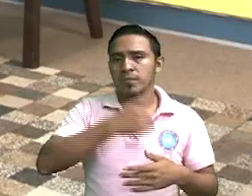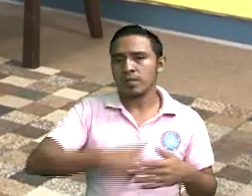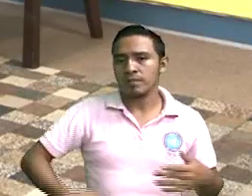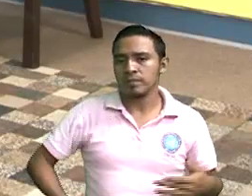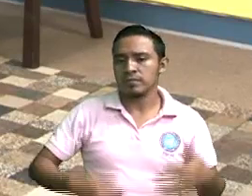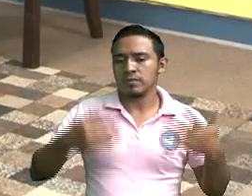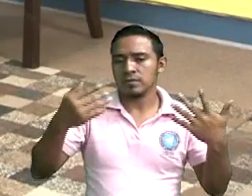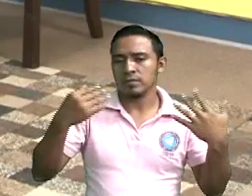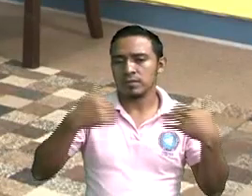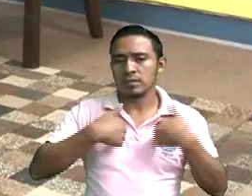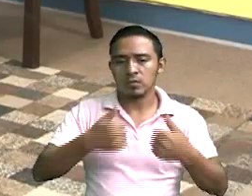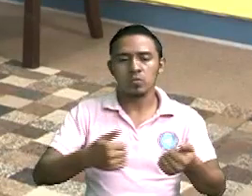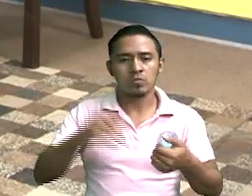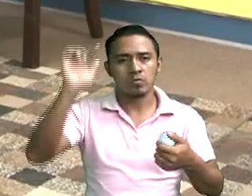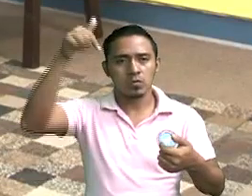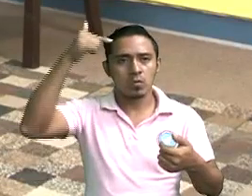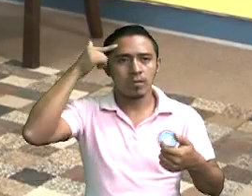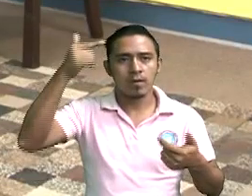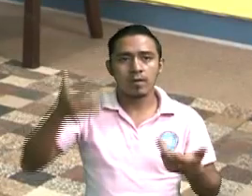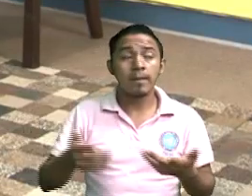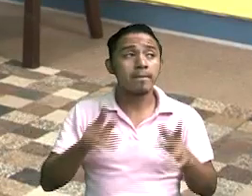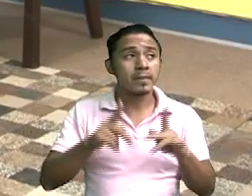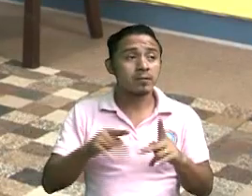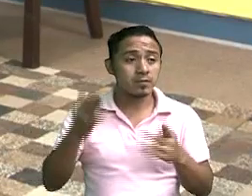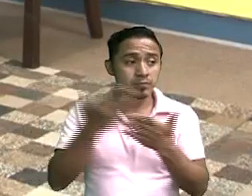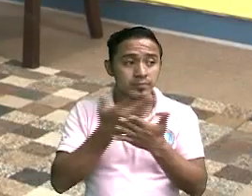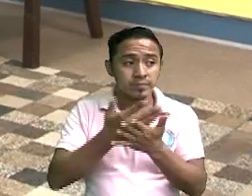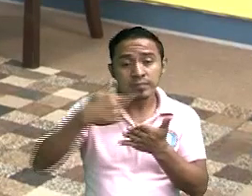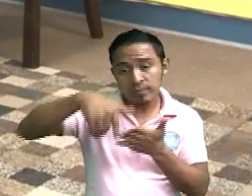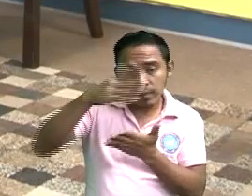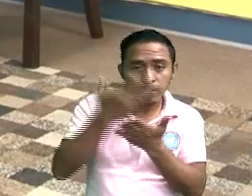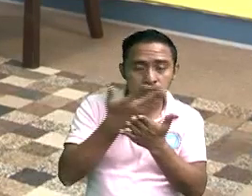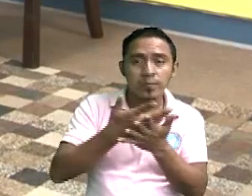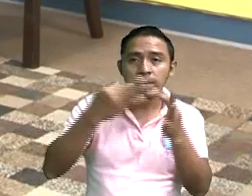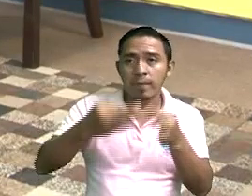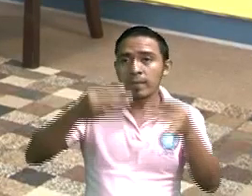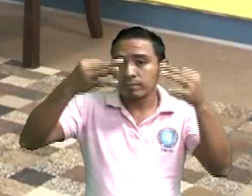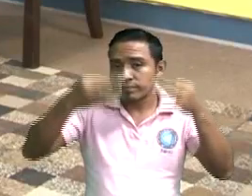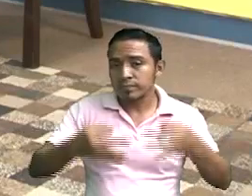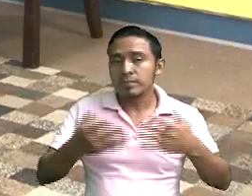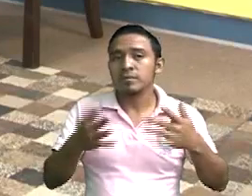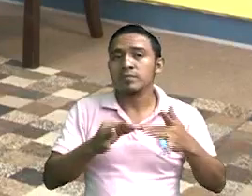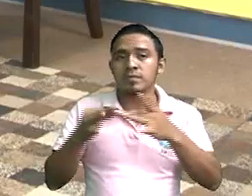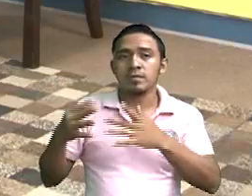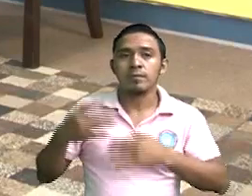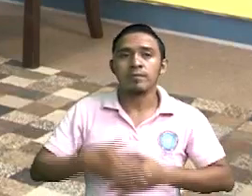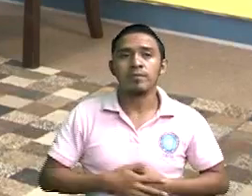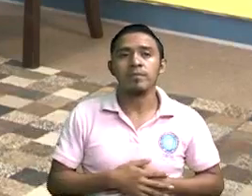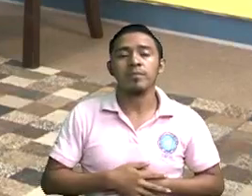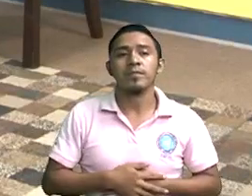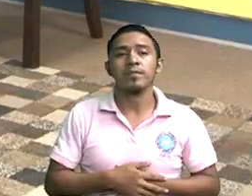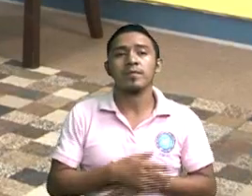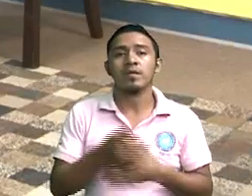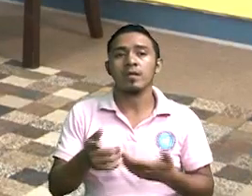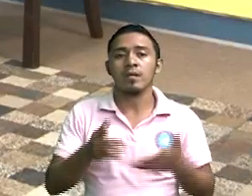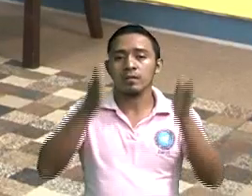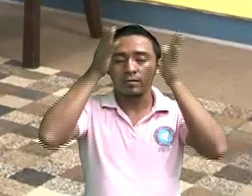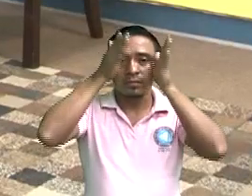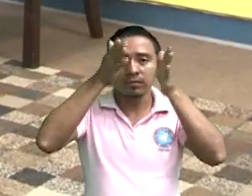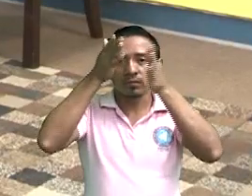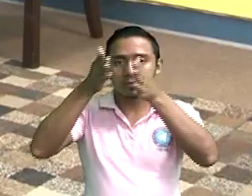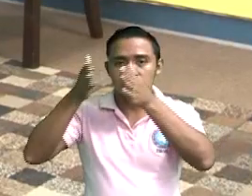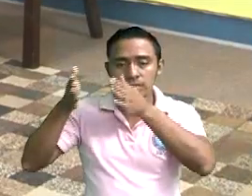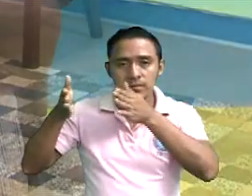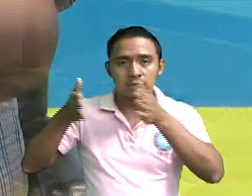del gobierno de especializar a nuestros profesionales de la salud en este caso y pues ir atendiendo